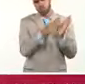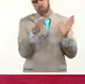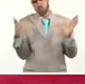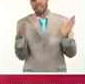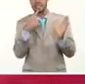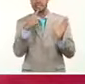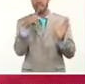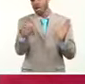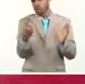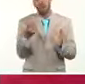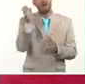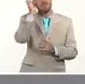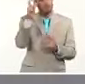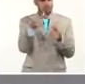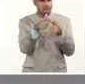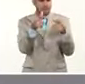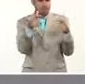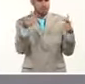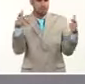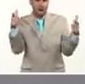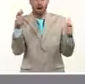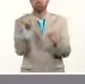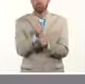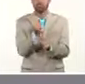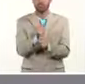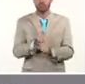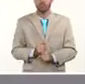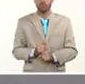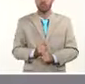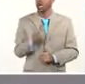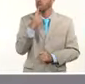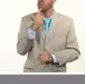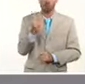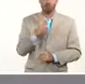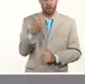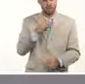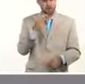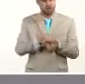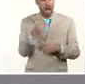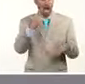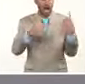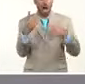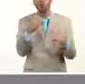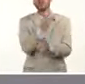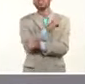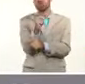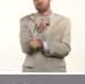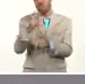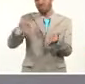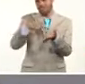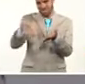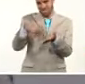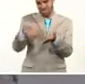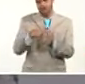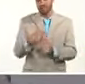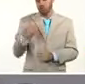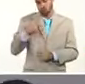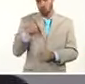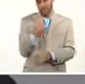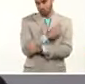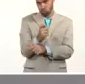una iniciativa en crecimiento. Aquí empezamos con el proyecto con algunos instructores de danza, yo como